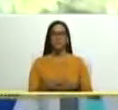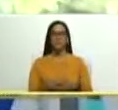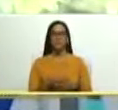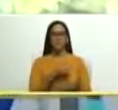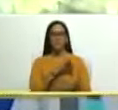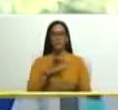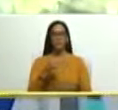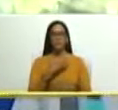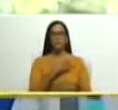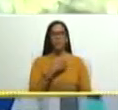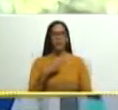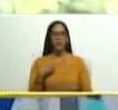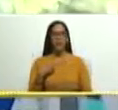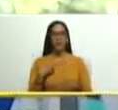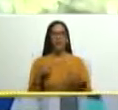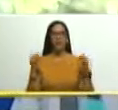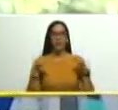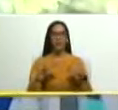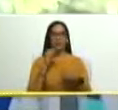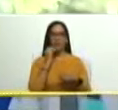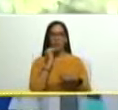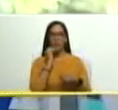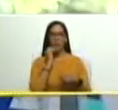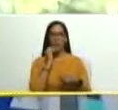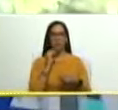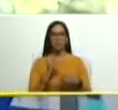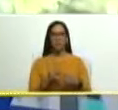que este joven